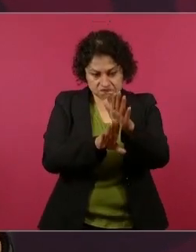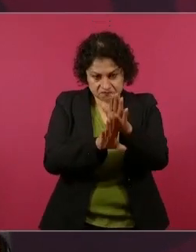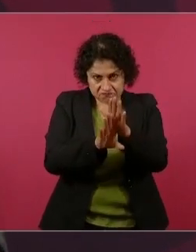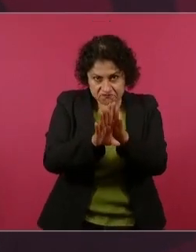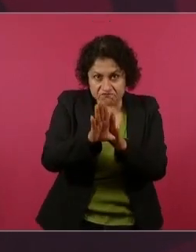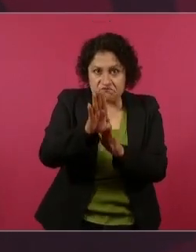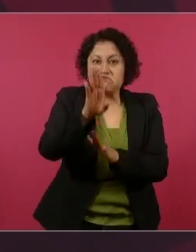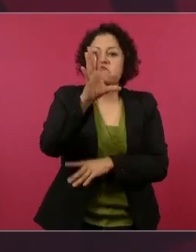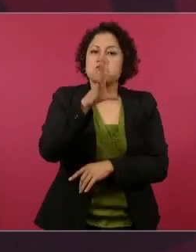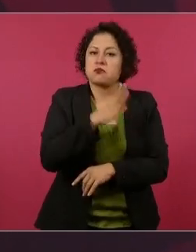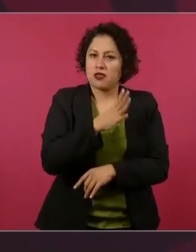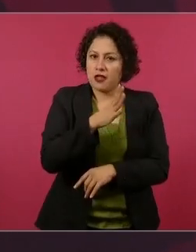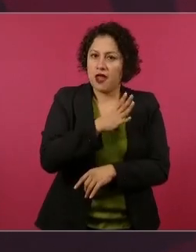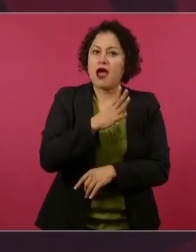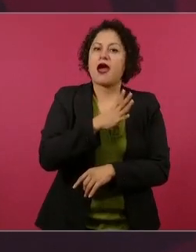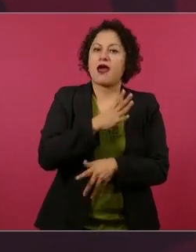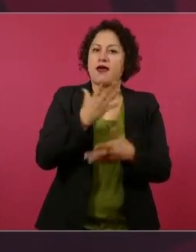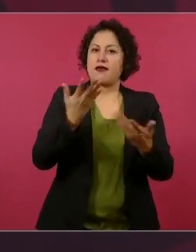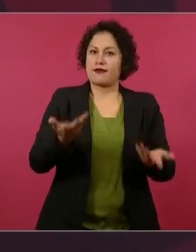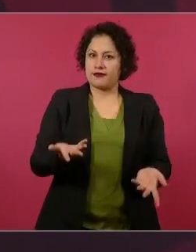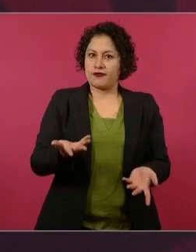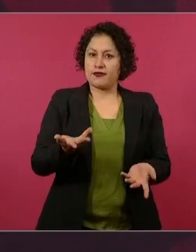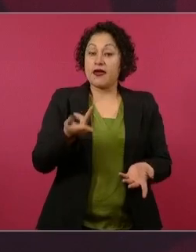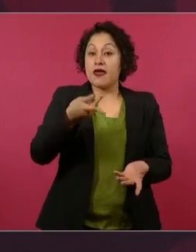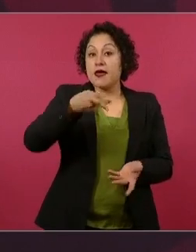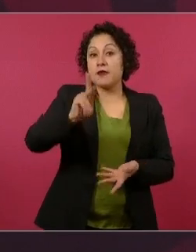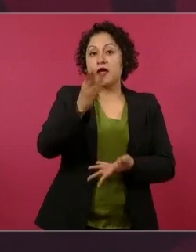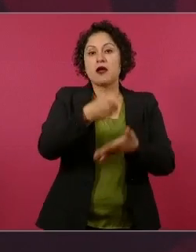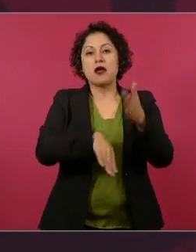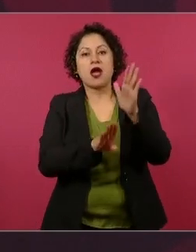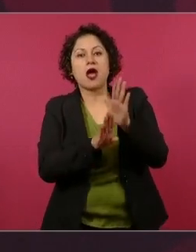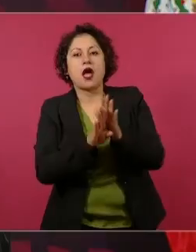es que es progreso con justicia,